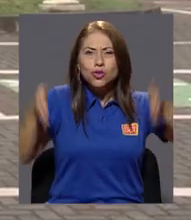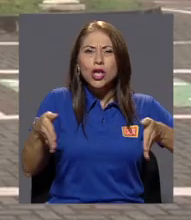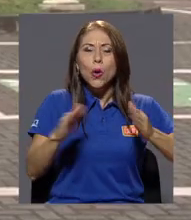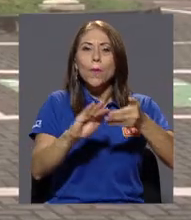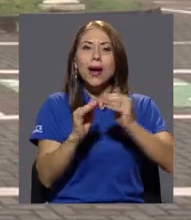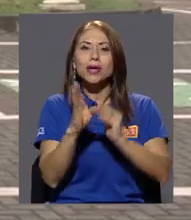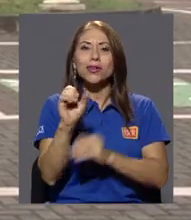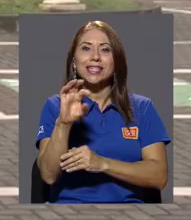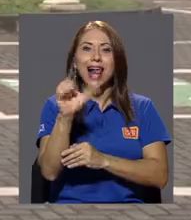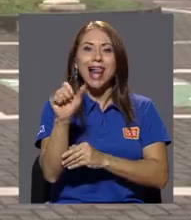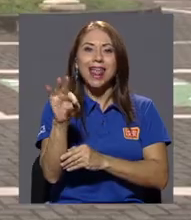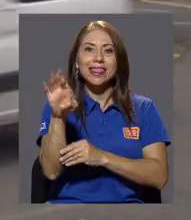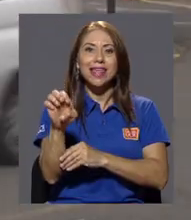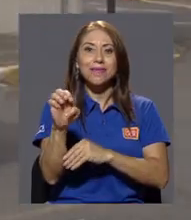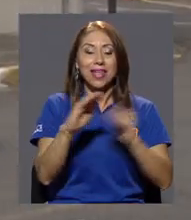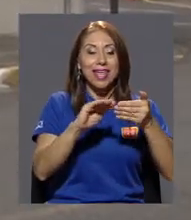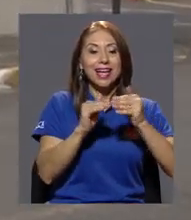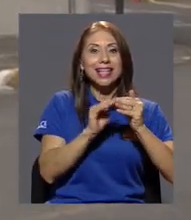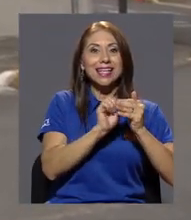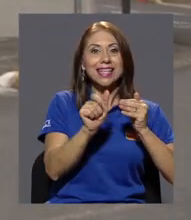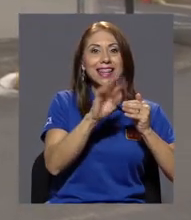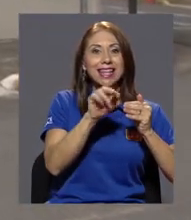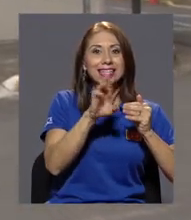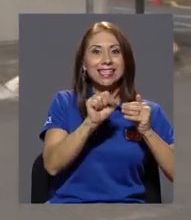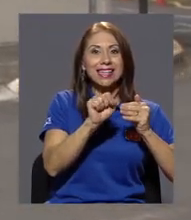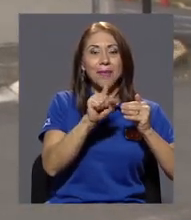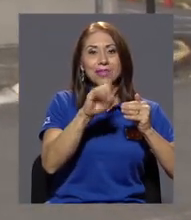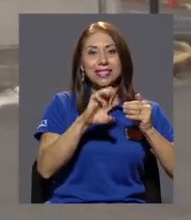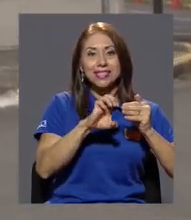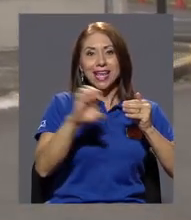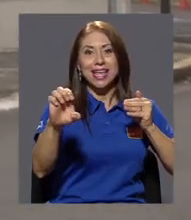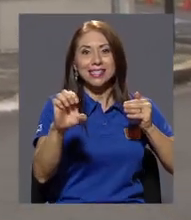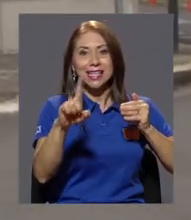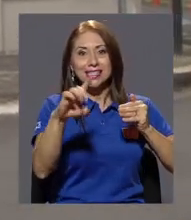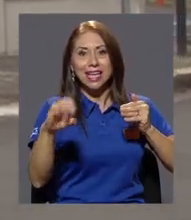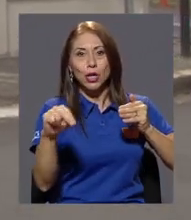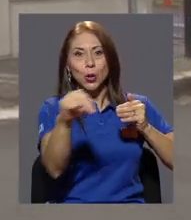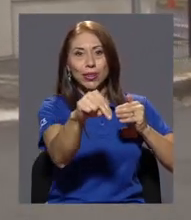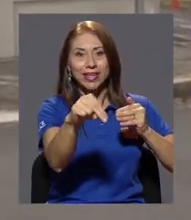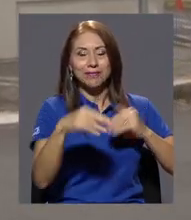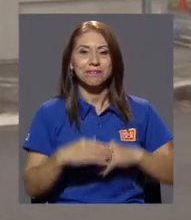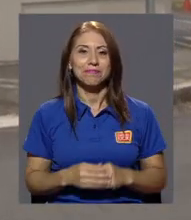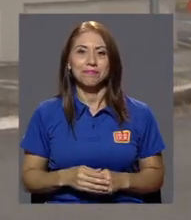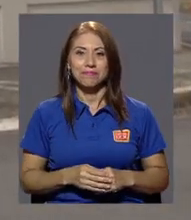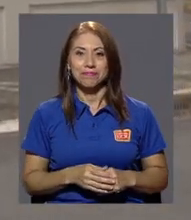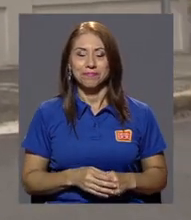Barrio Escalante de la Iglesia Santa Teresita, 100 metros al este y 100 metros al norte.